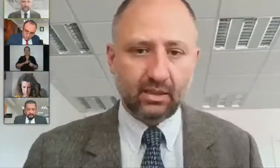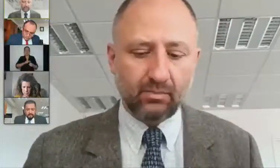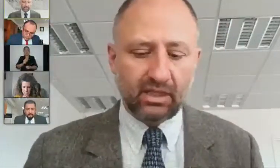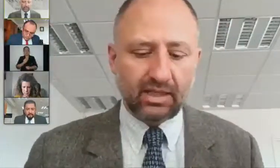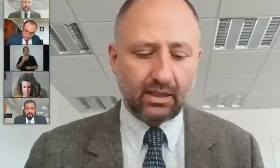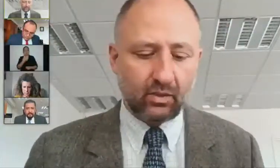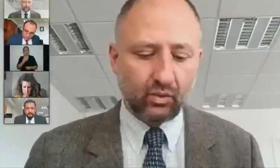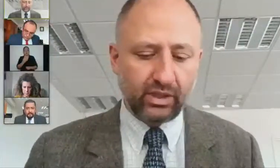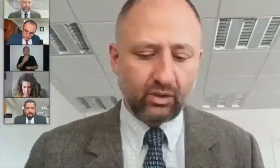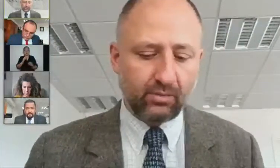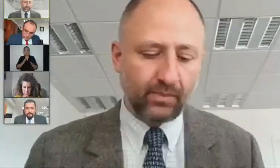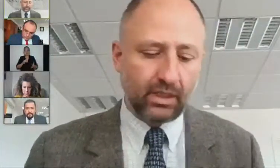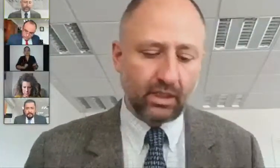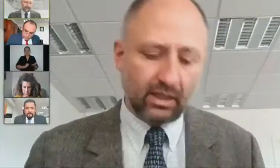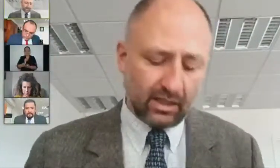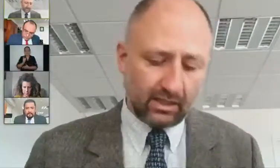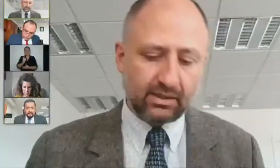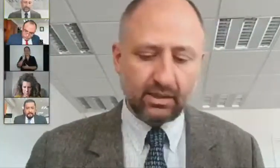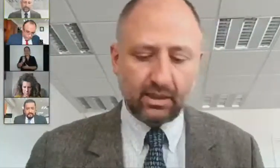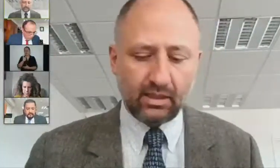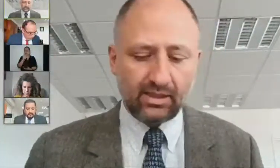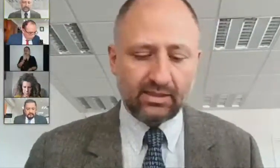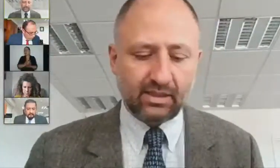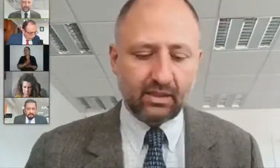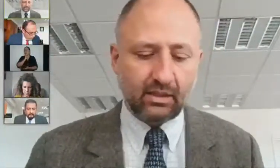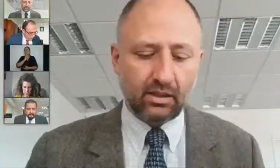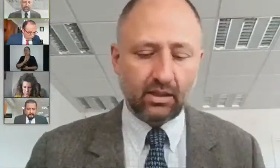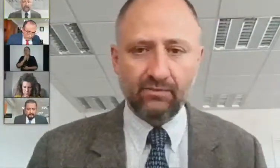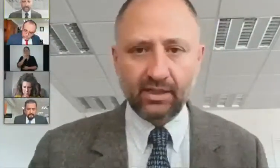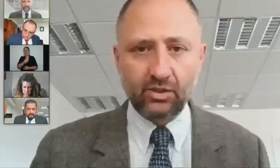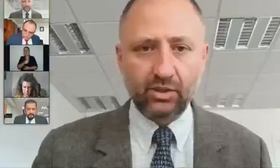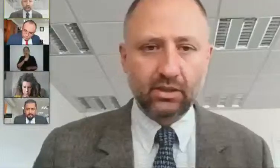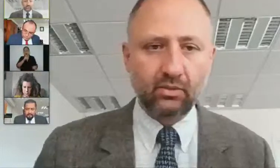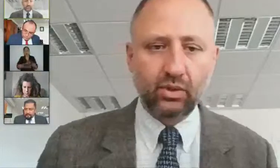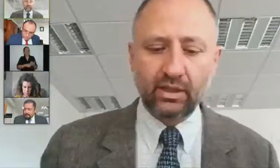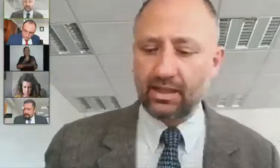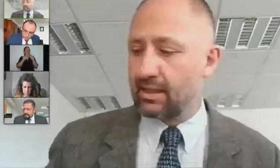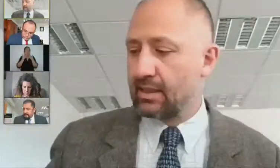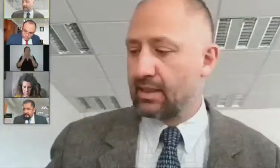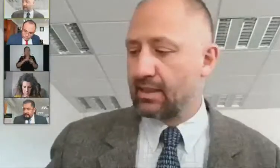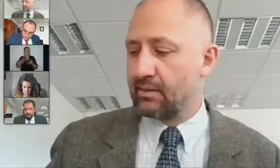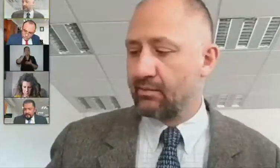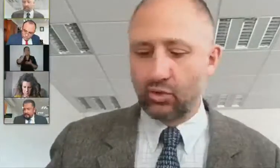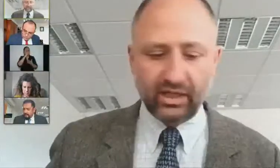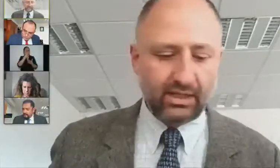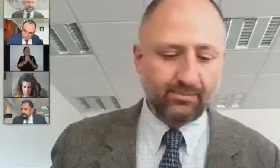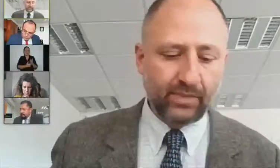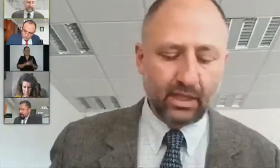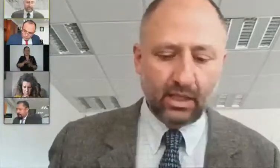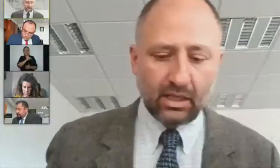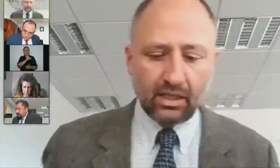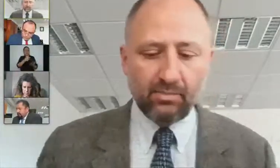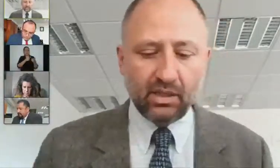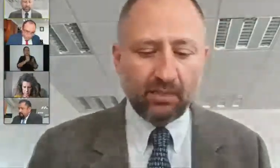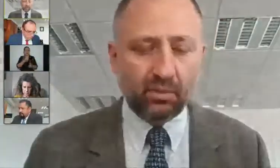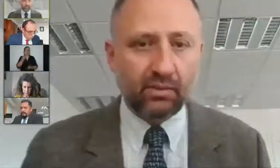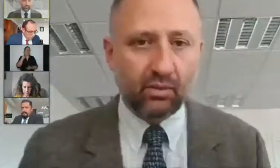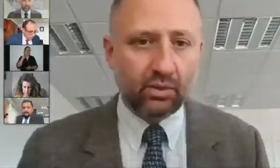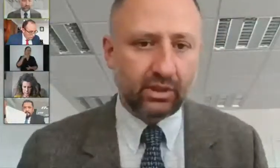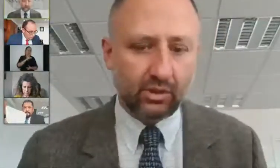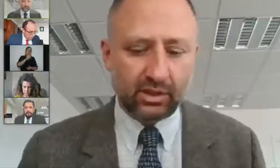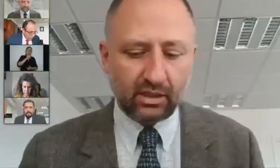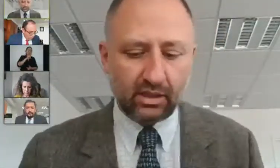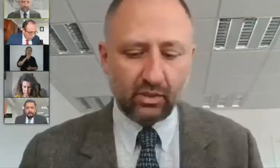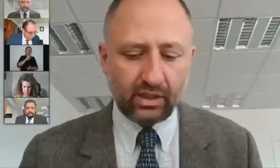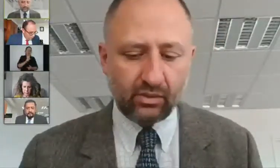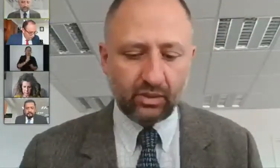se determina único, es inexistente la infracción atribuida a Morena. Le pediría, por